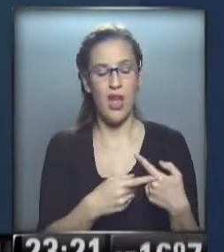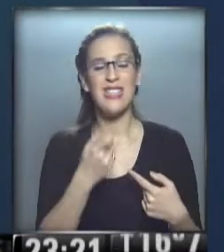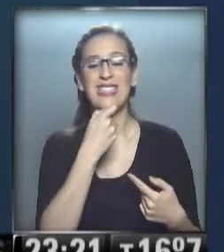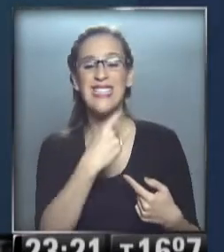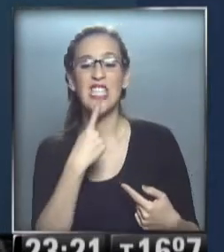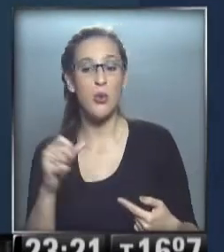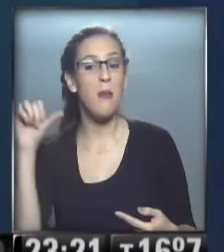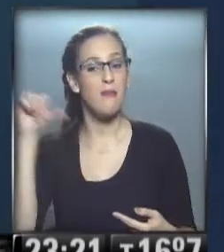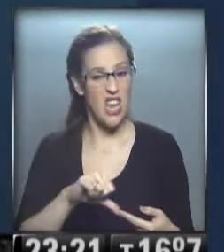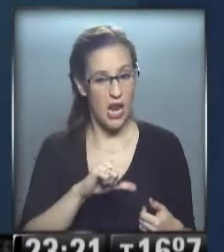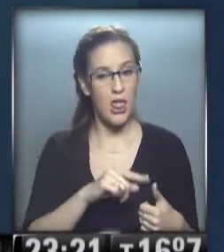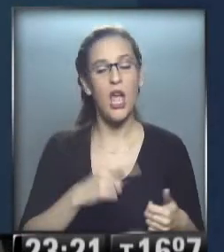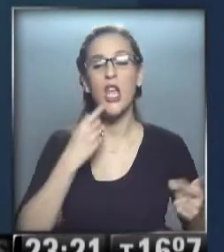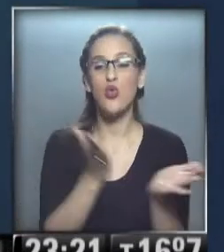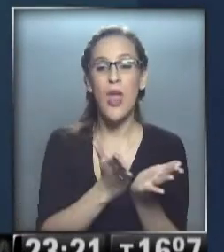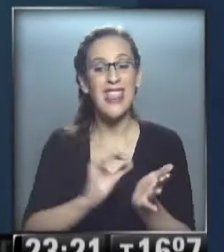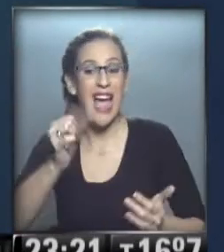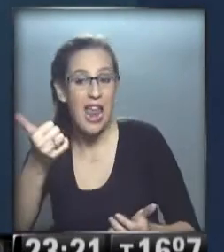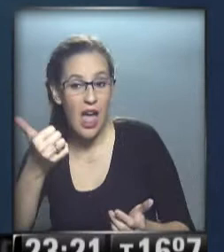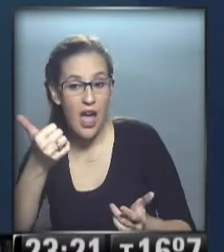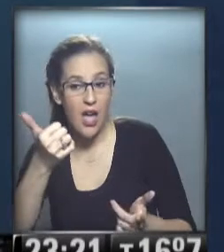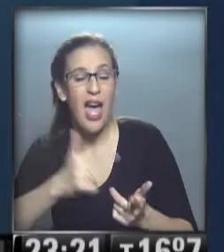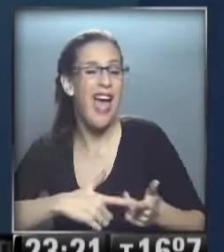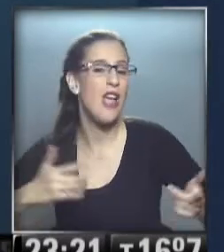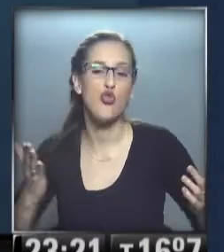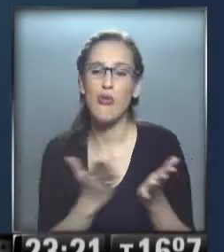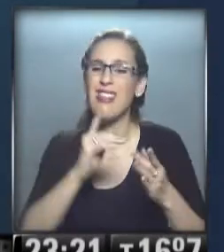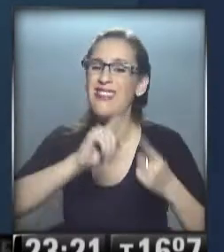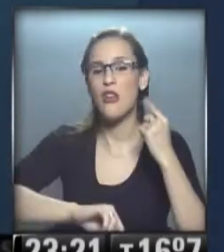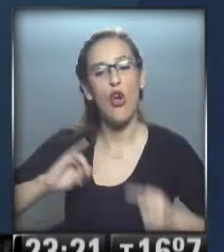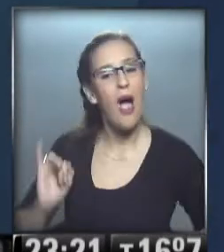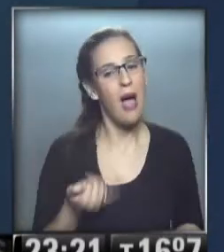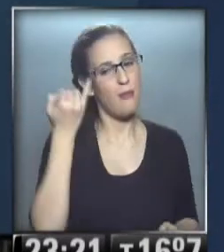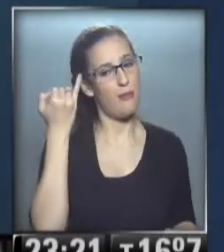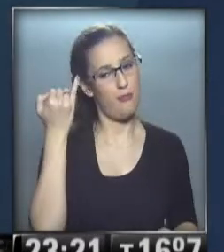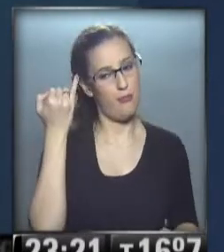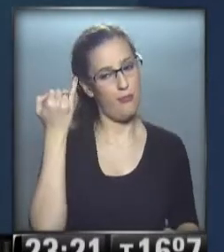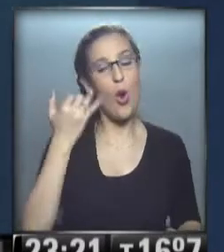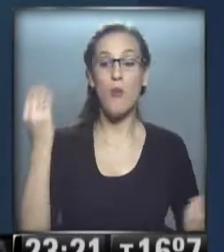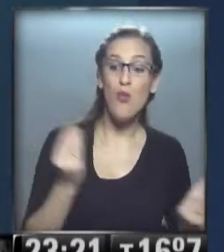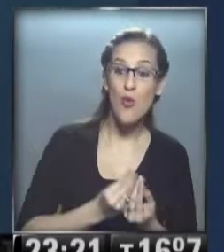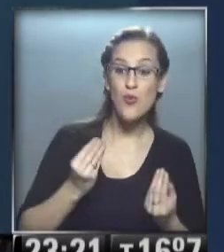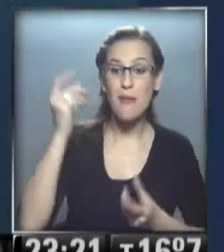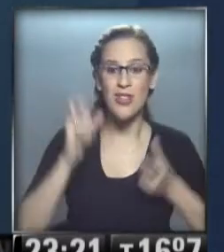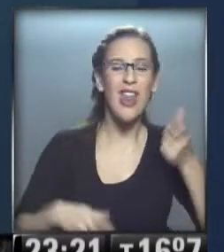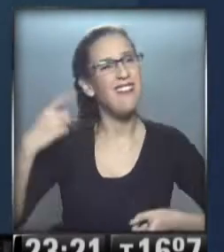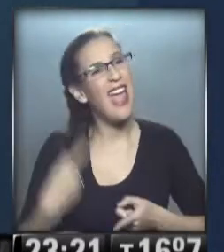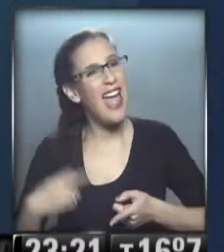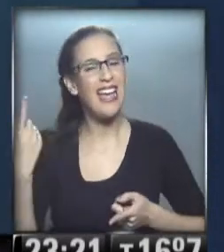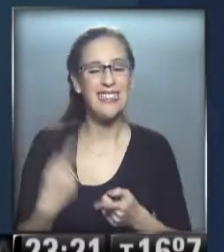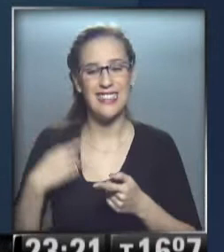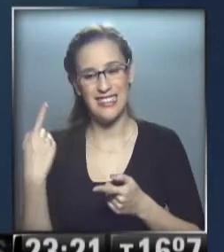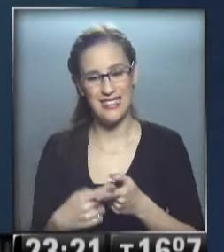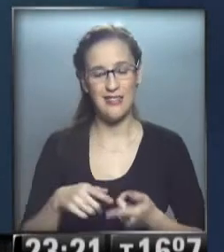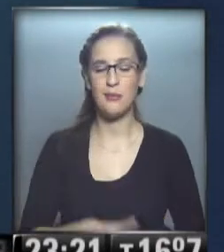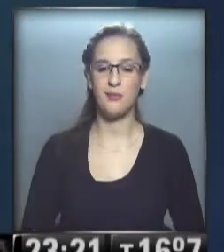pierda y Estudiantes gane, Estudiantes sería el campeón del fútbol argentino. Muchos festejarían los hinchas de